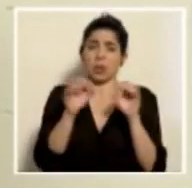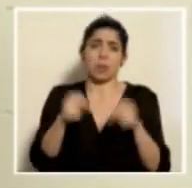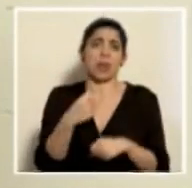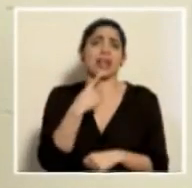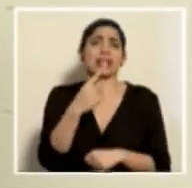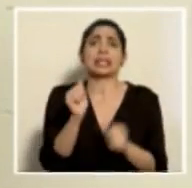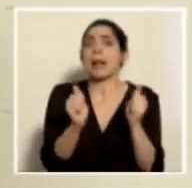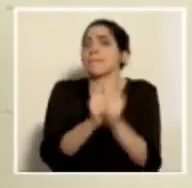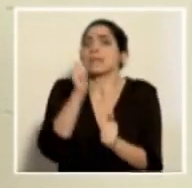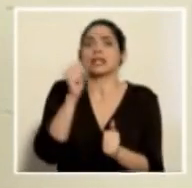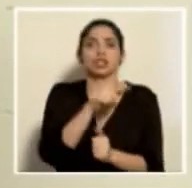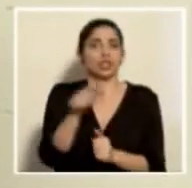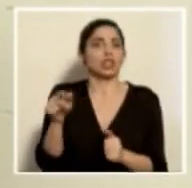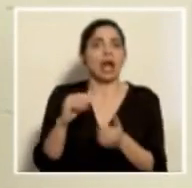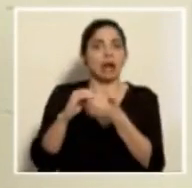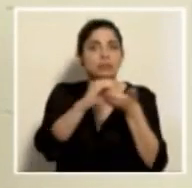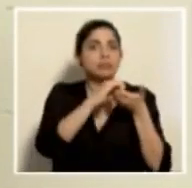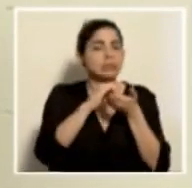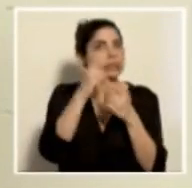decir mayoritaria.